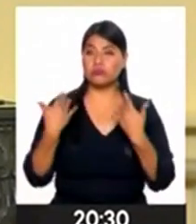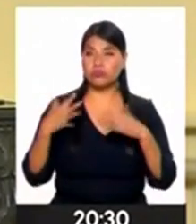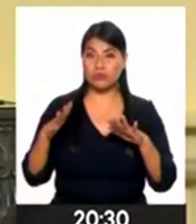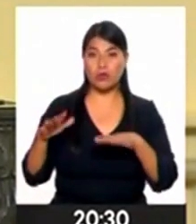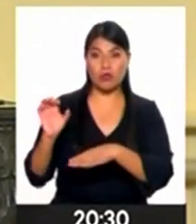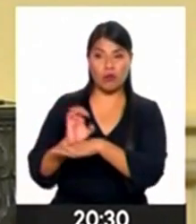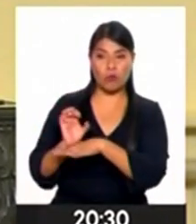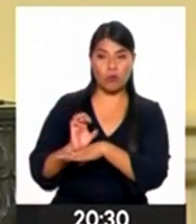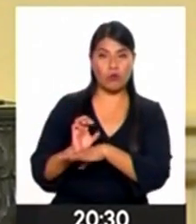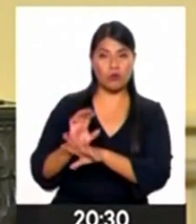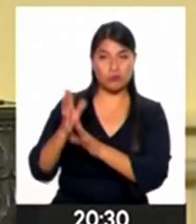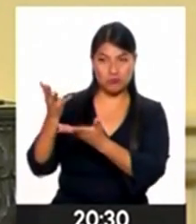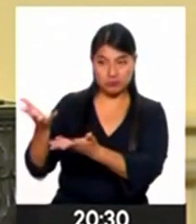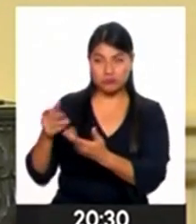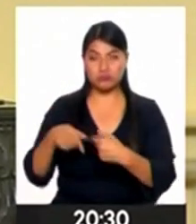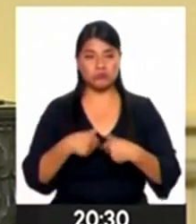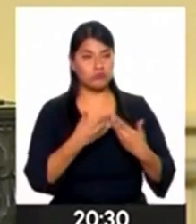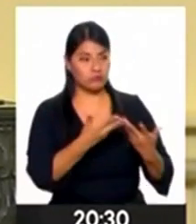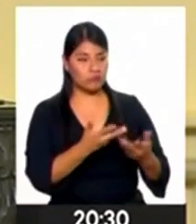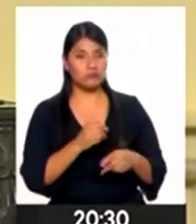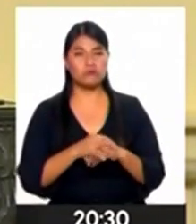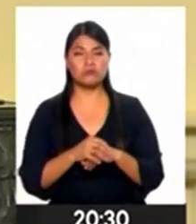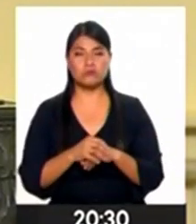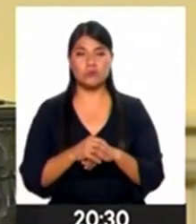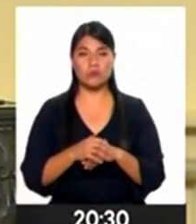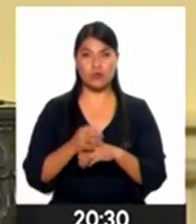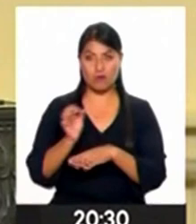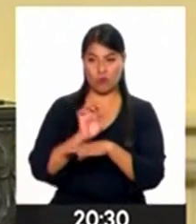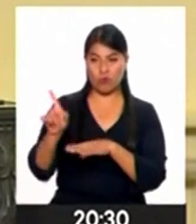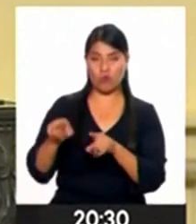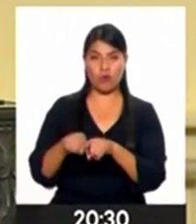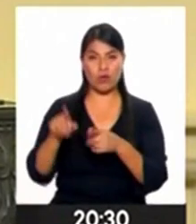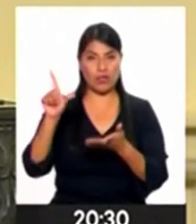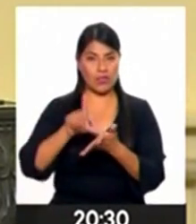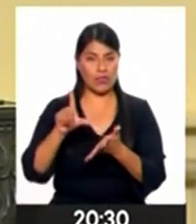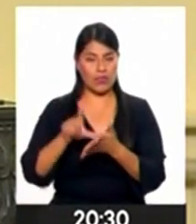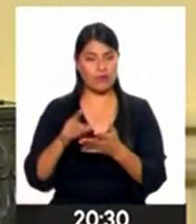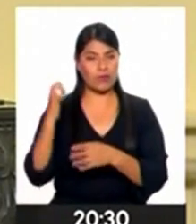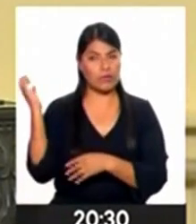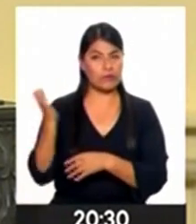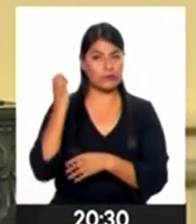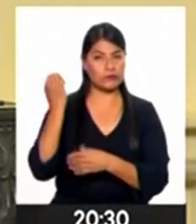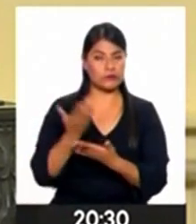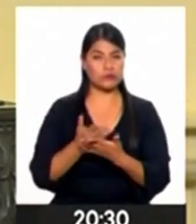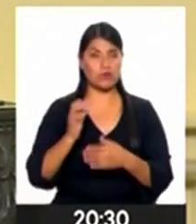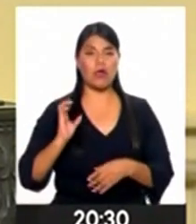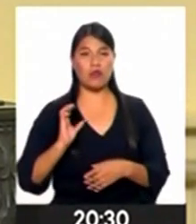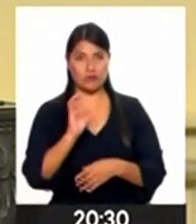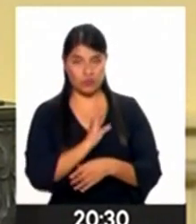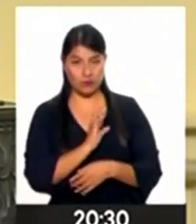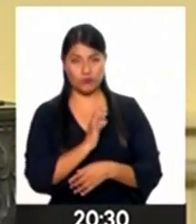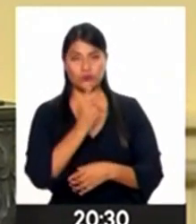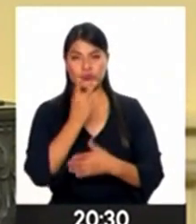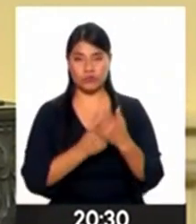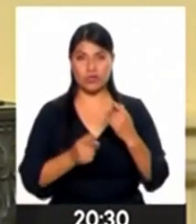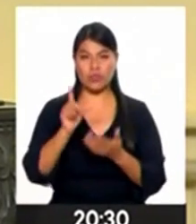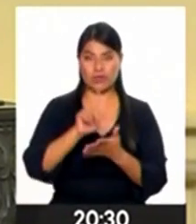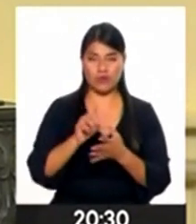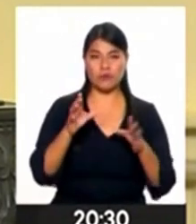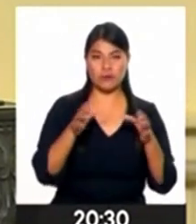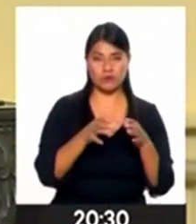Ecuador. El estado de emergencia para Lima metropolitana y el Callao.